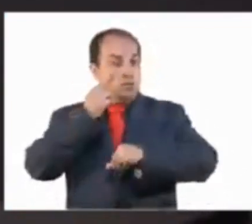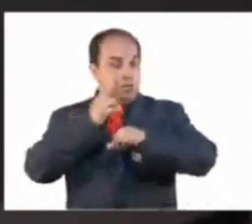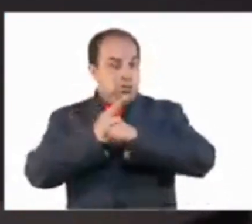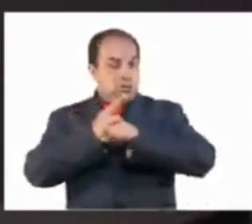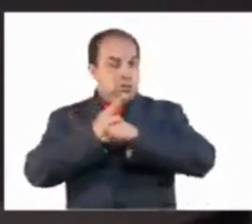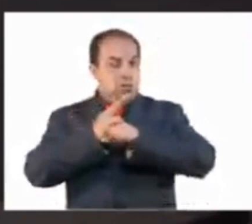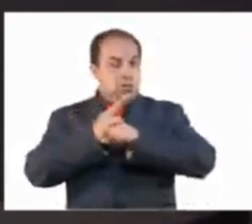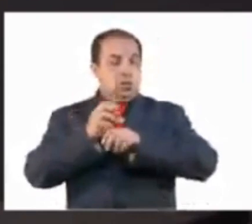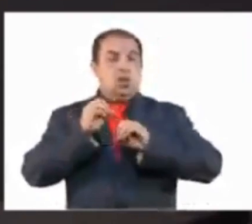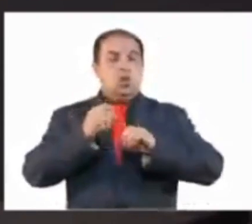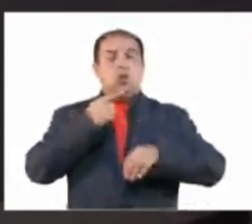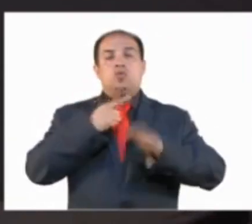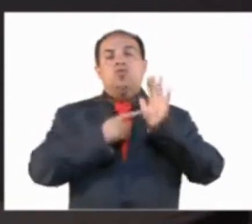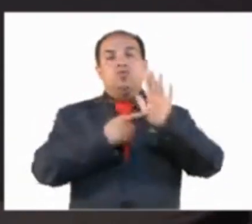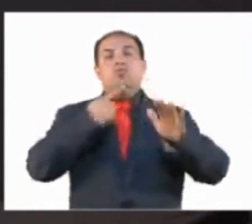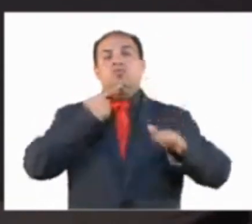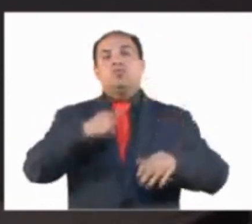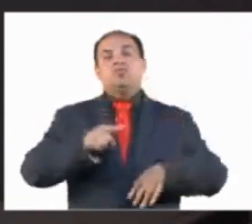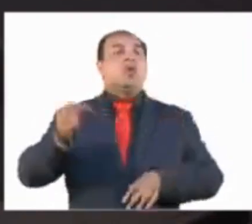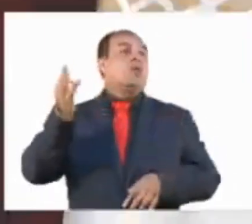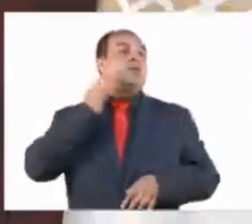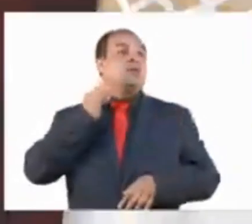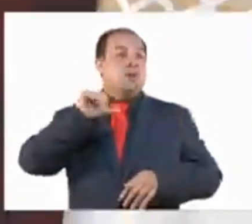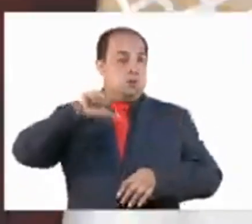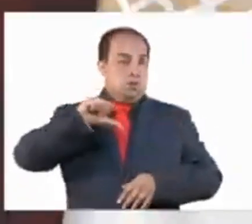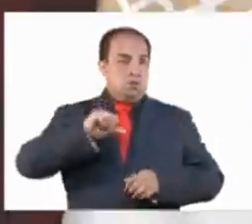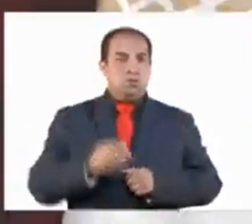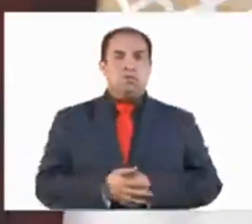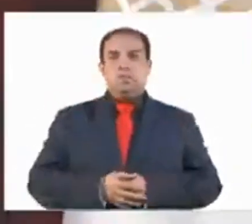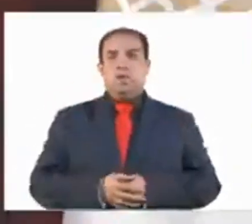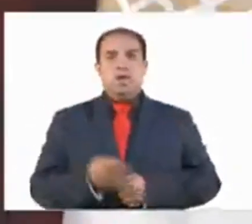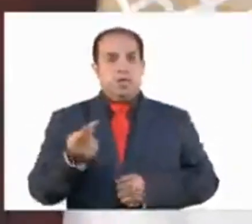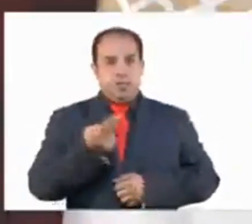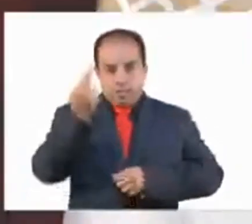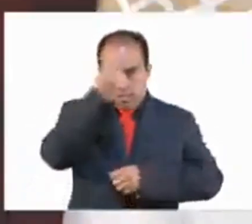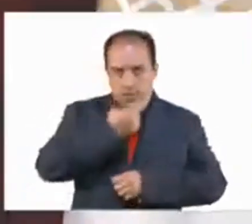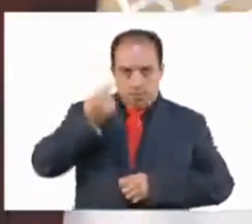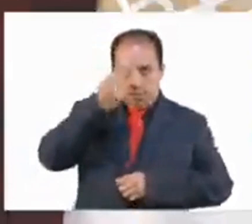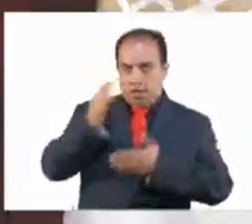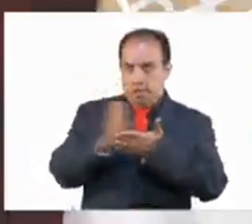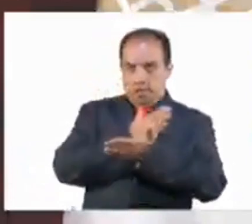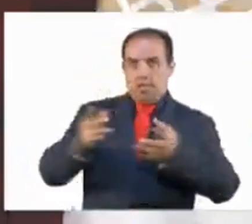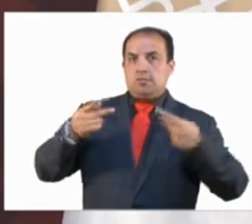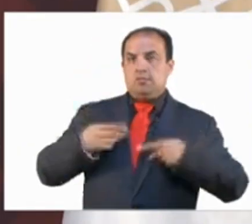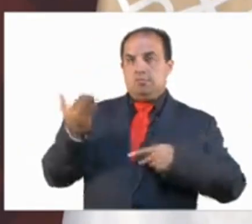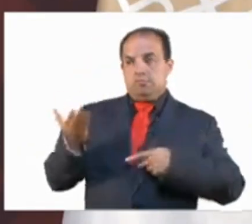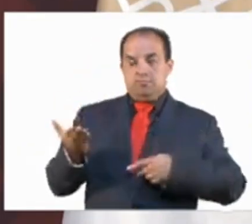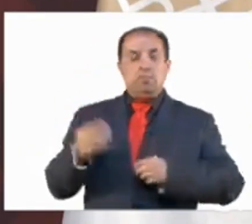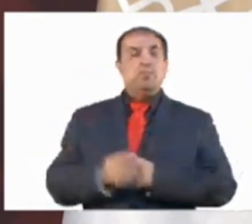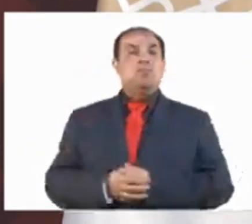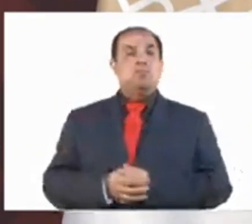presentando una denuncia en la propia fiscalía hoy tenemos que ver el más allá de el personaje